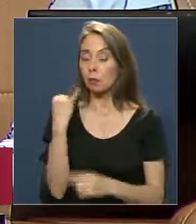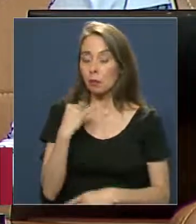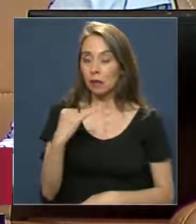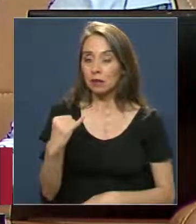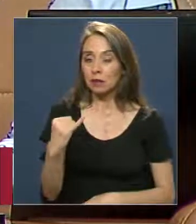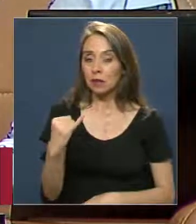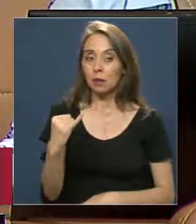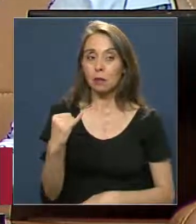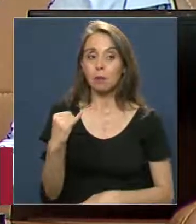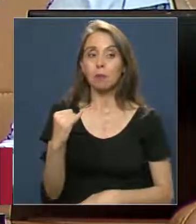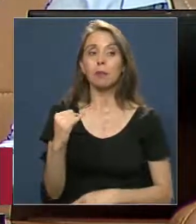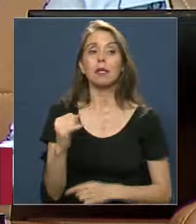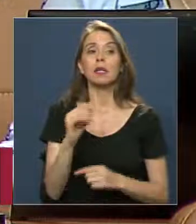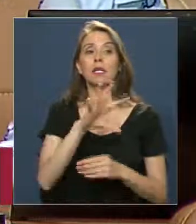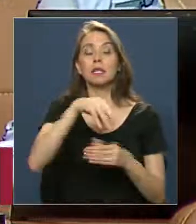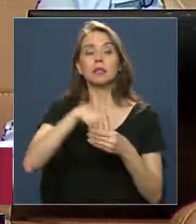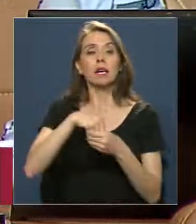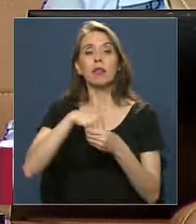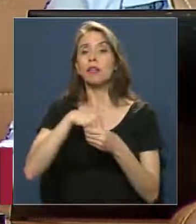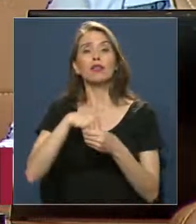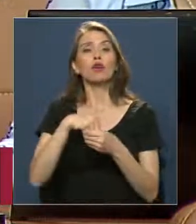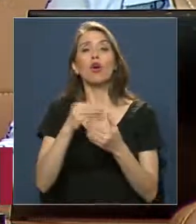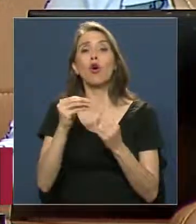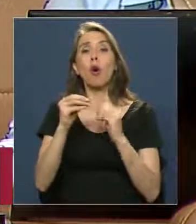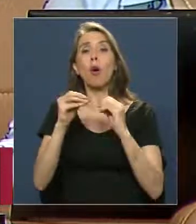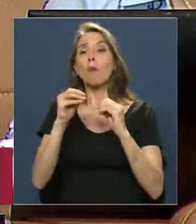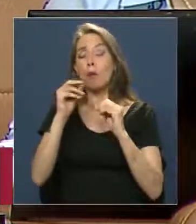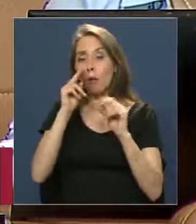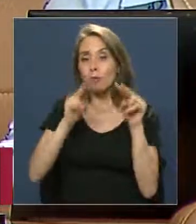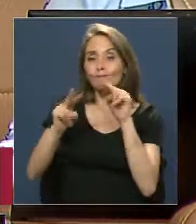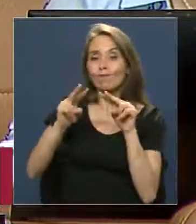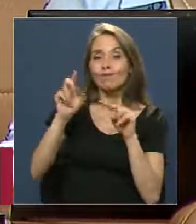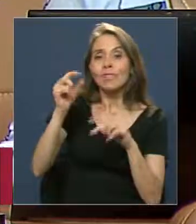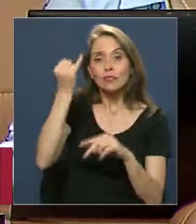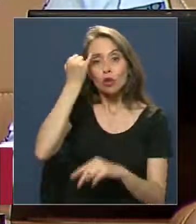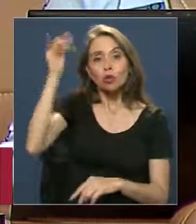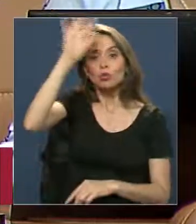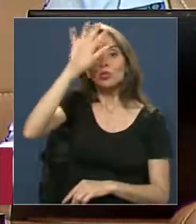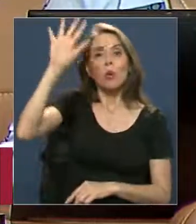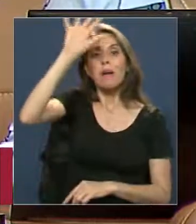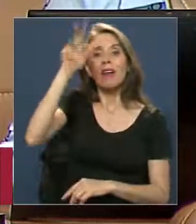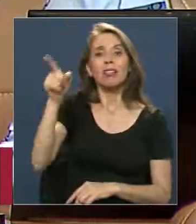estar presente el elemento subjetivo en la descripción de este tipo de conductas.